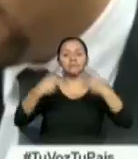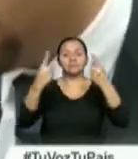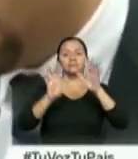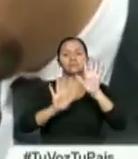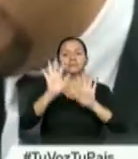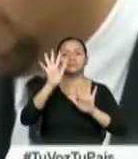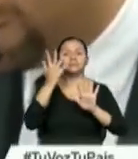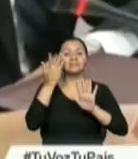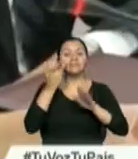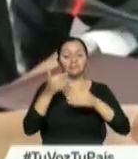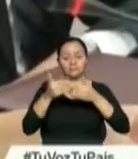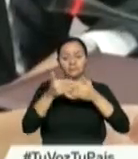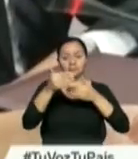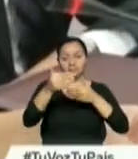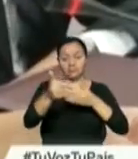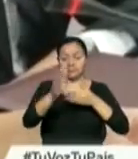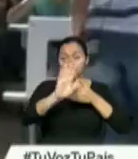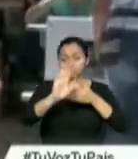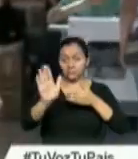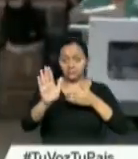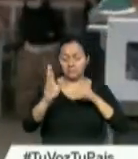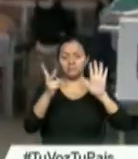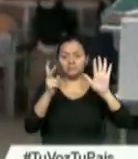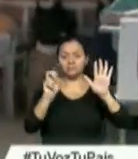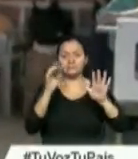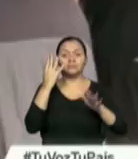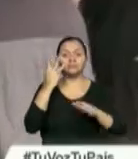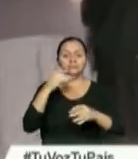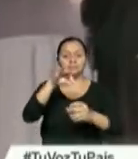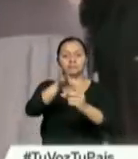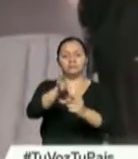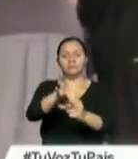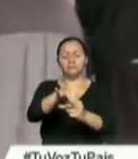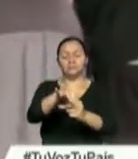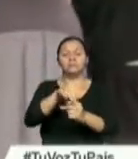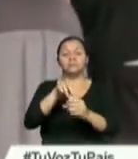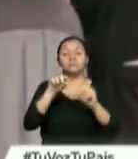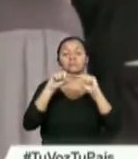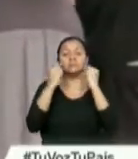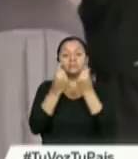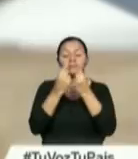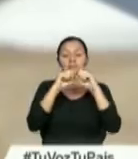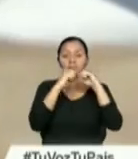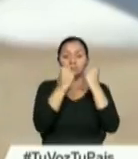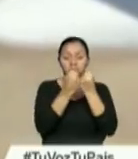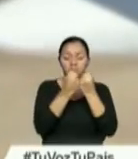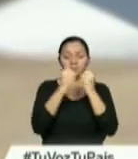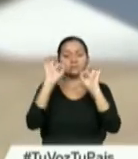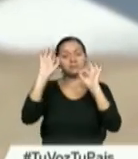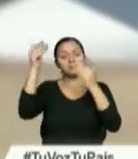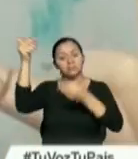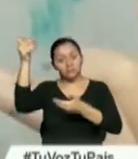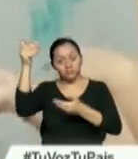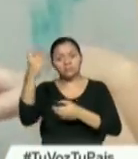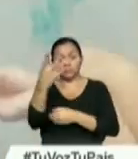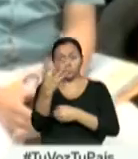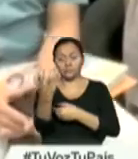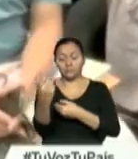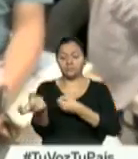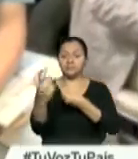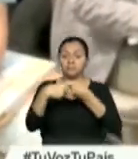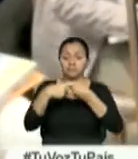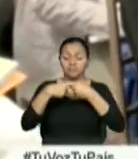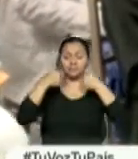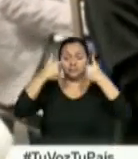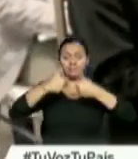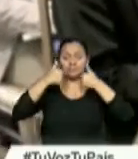a la consulta, que deberá efectuarse en 70 días. Las organizaciones sociales y políticas que deseen participar en la campaña de la